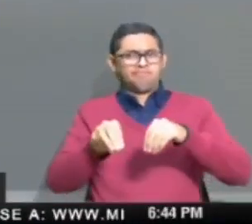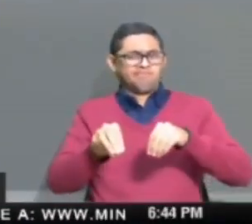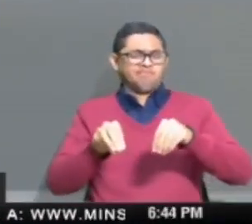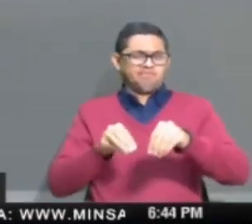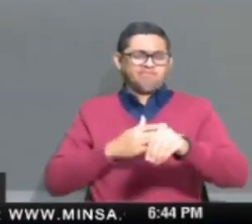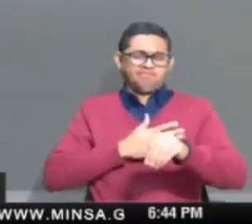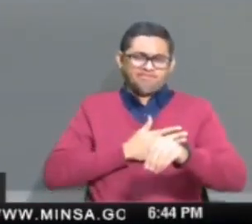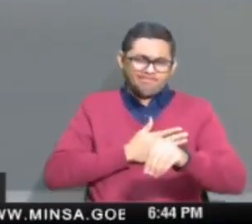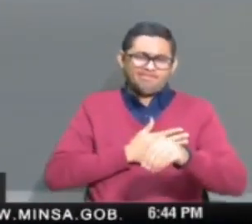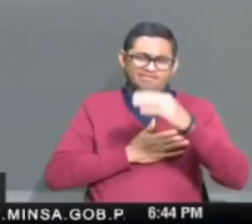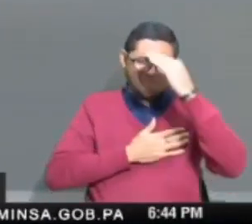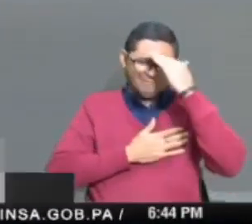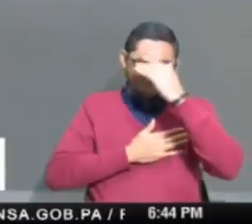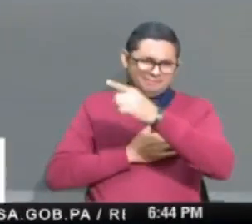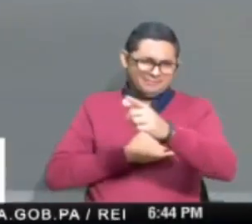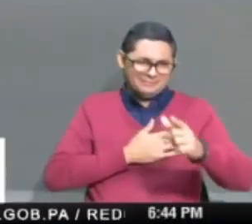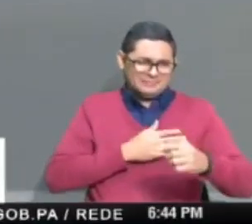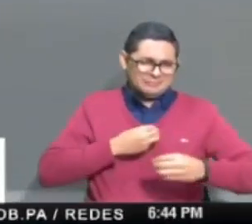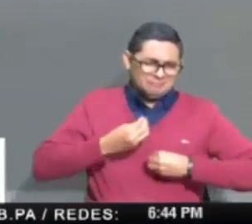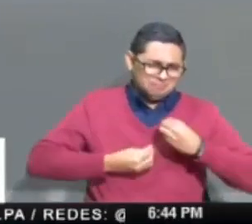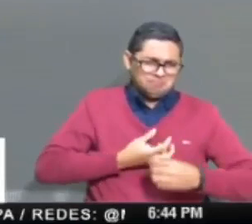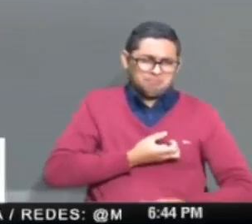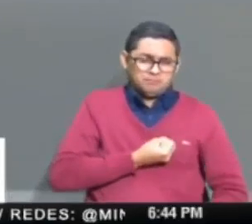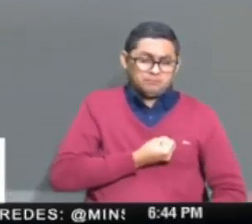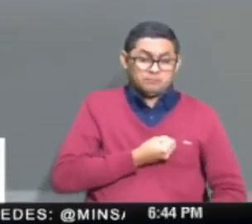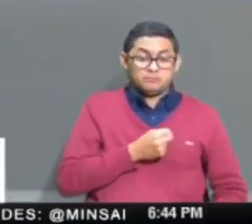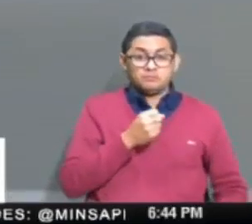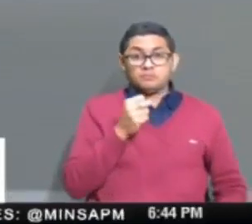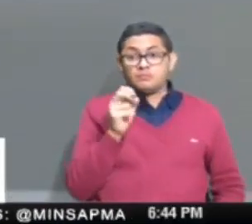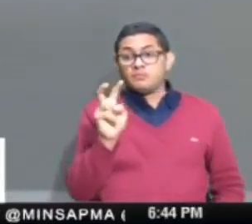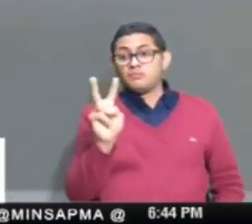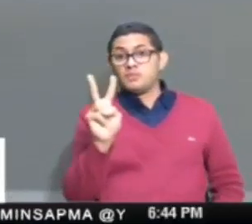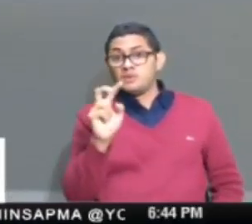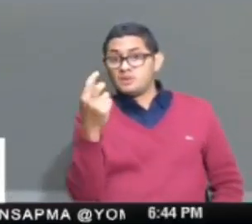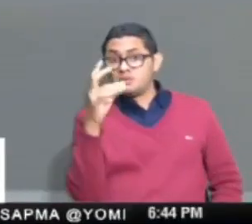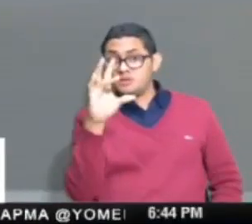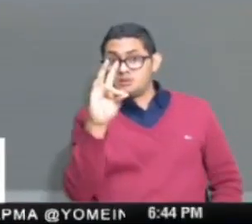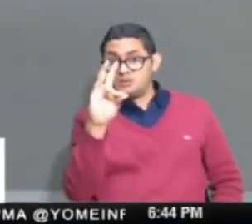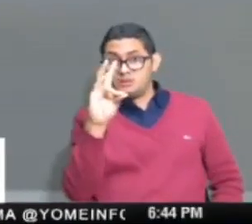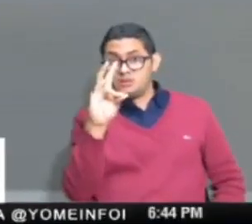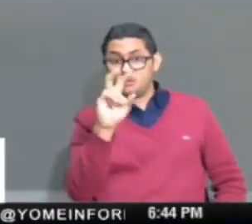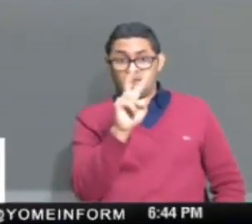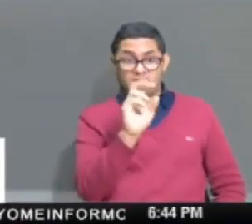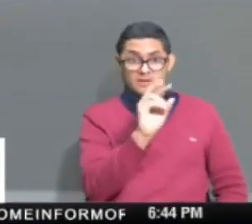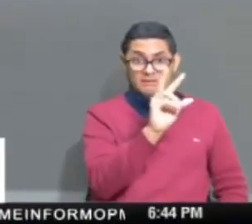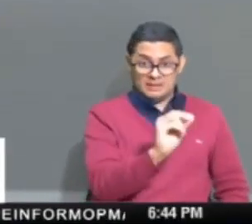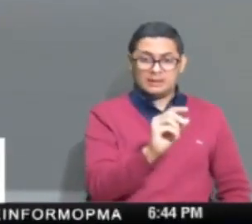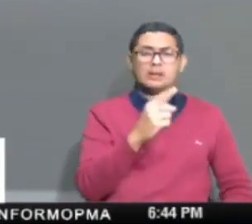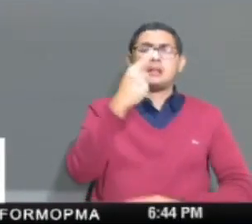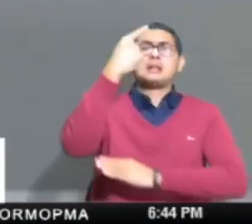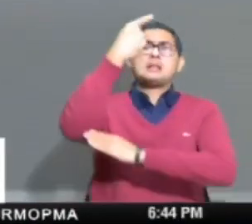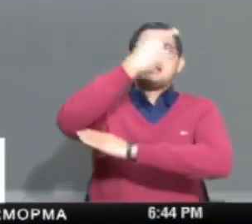angustia su dolor he decretado el viernes 17 de julio del 2020 como día de reflexión